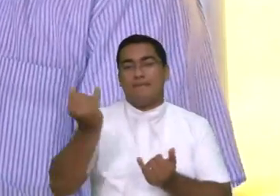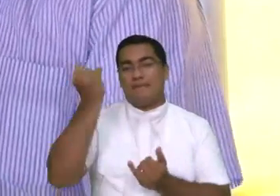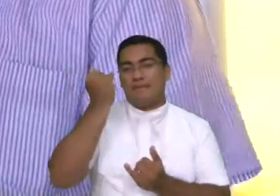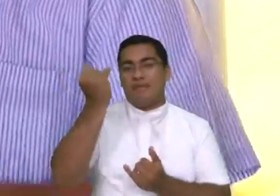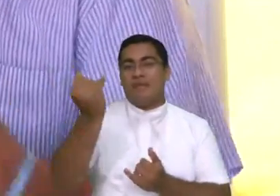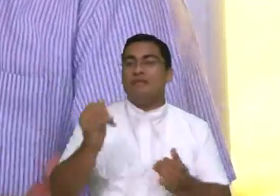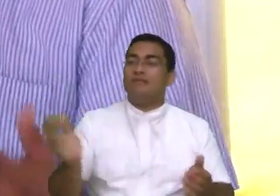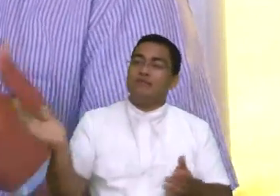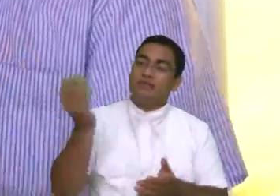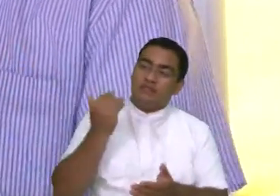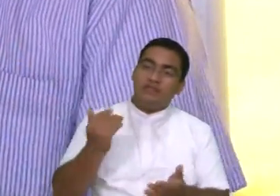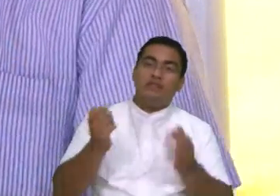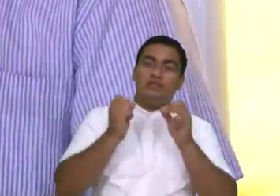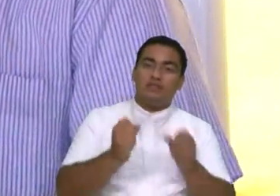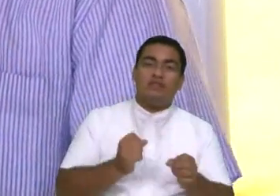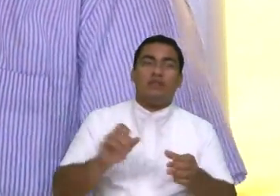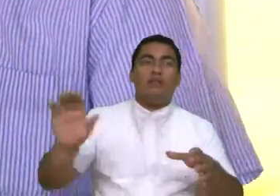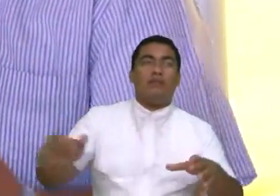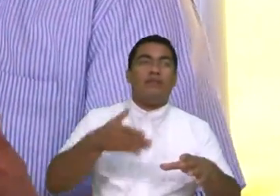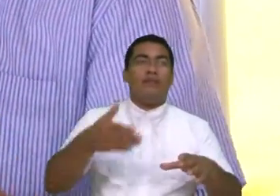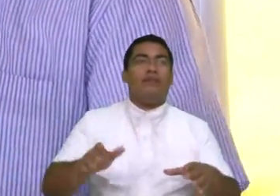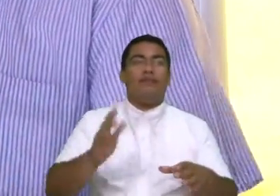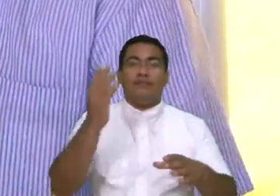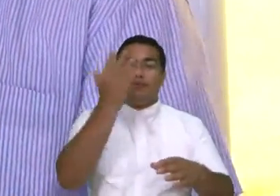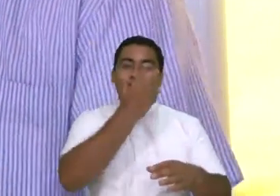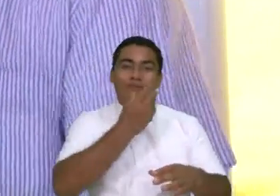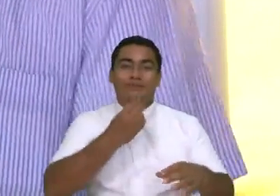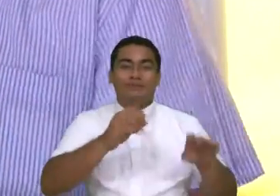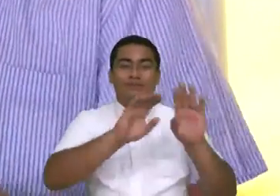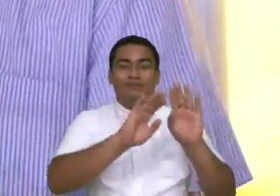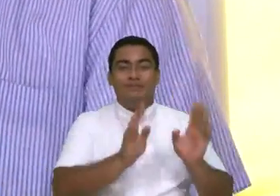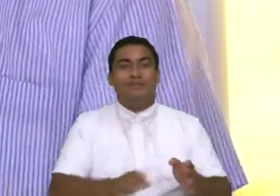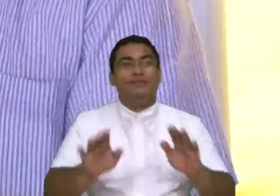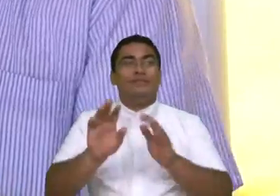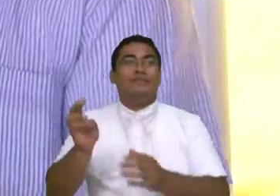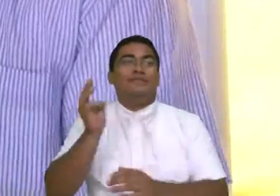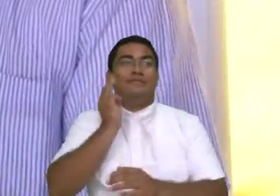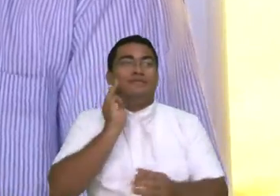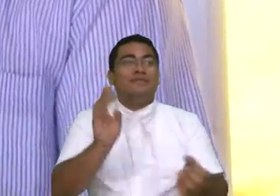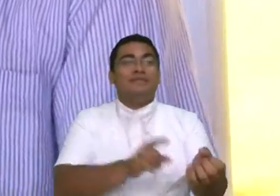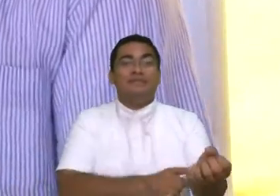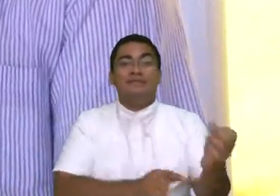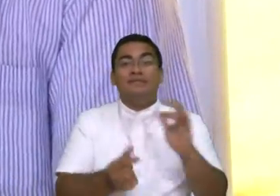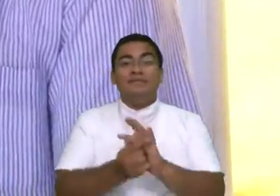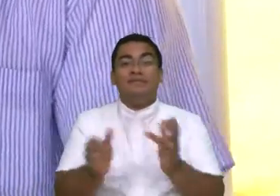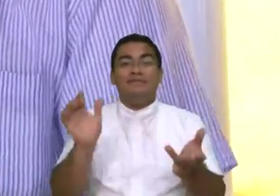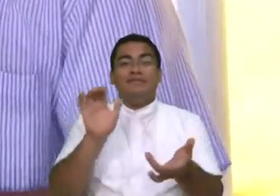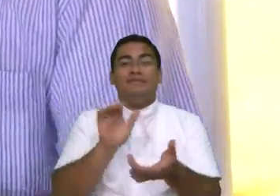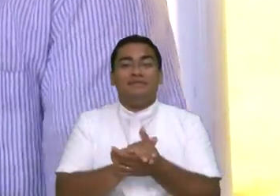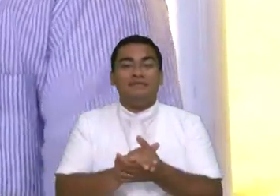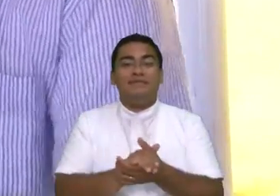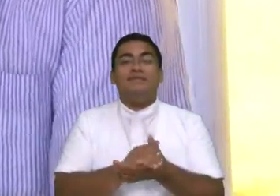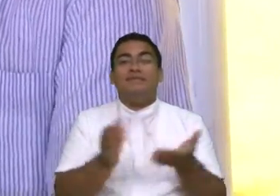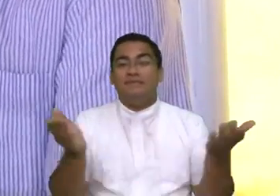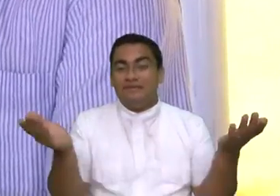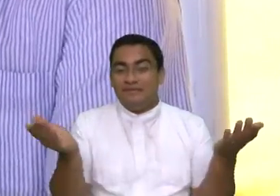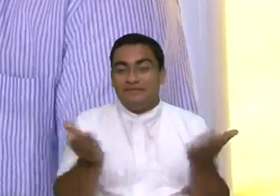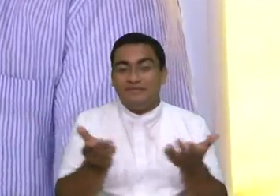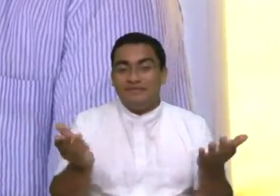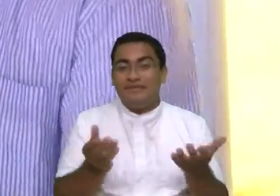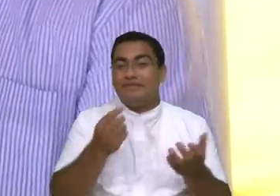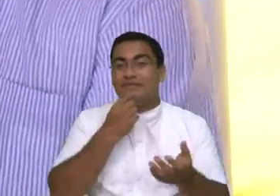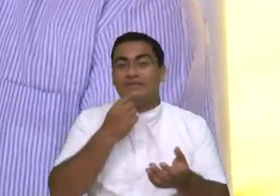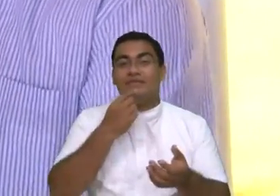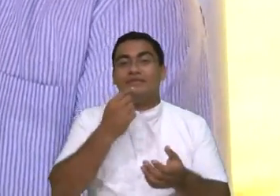hombres para que les cocinen a esas bellas mujeres de sus hogares, a su mamá, a su hermana, a su esposa, en fin. También tendremos lo que son las